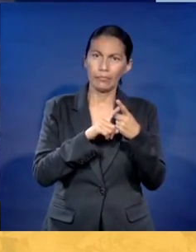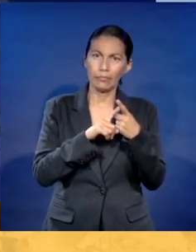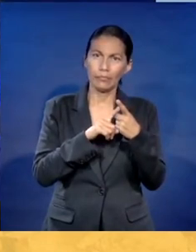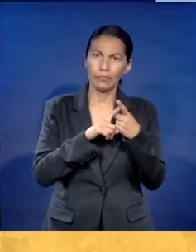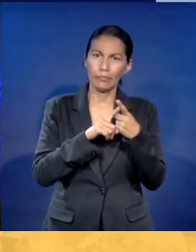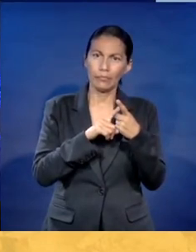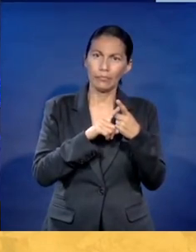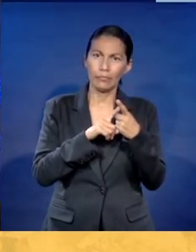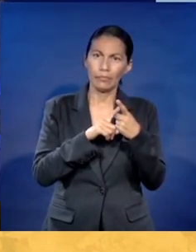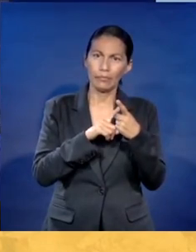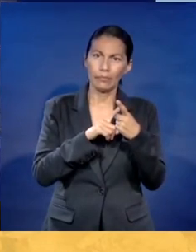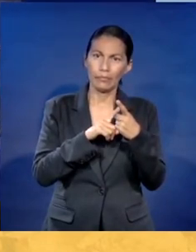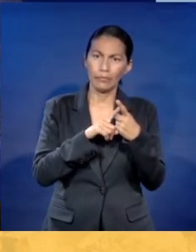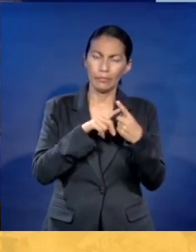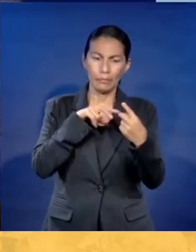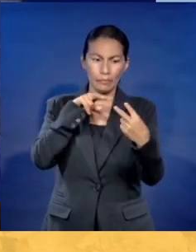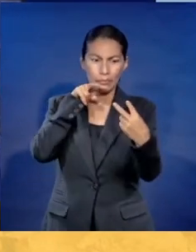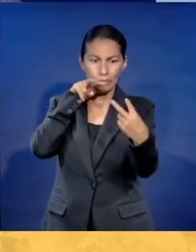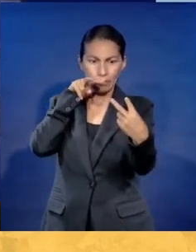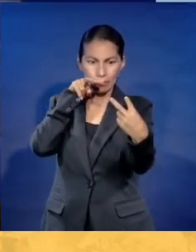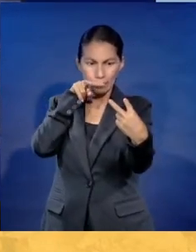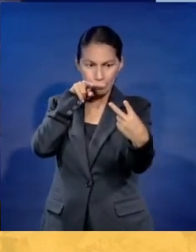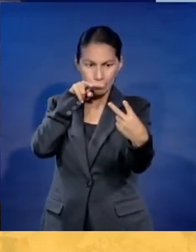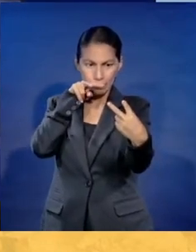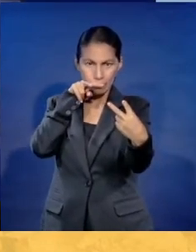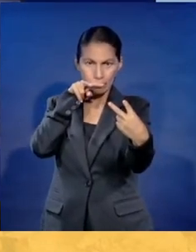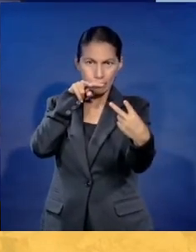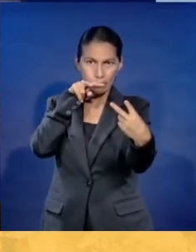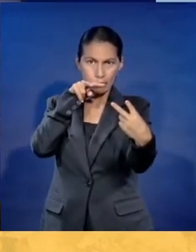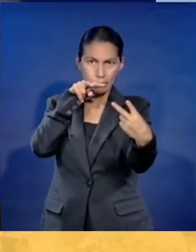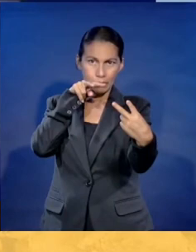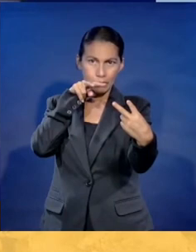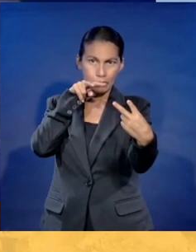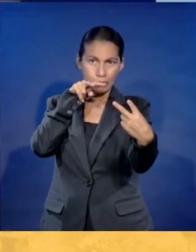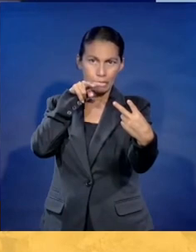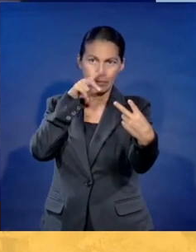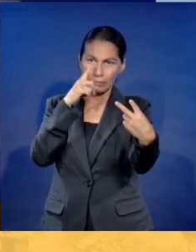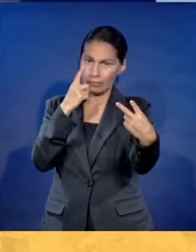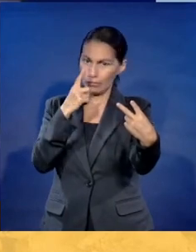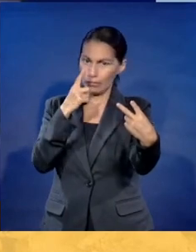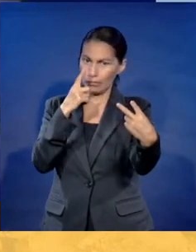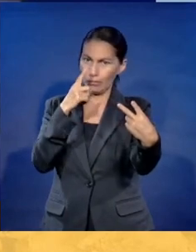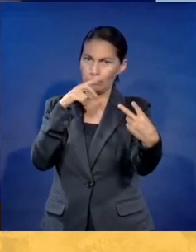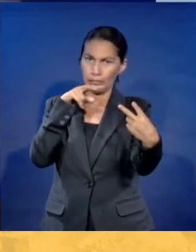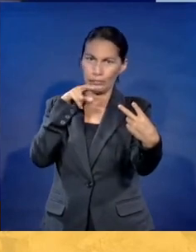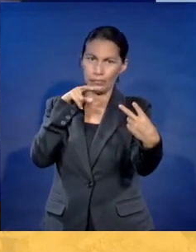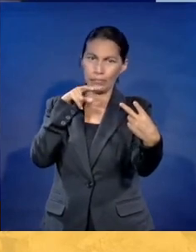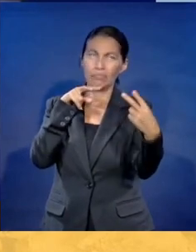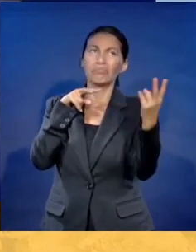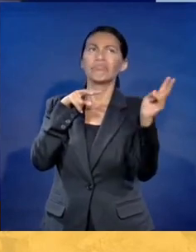cuando usted se cruza las miradas paso uno desvíela